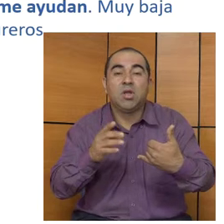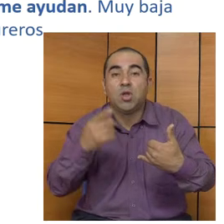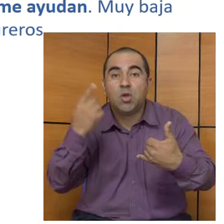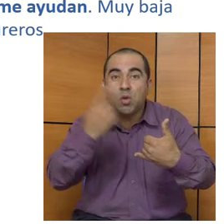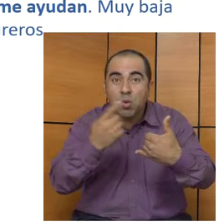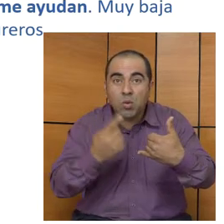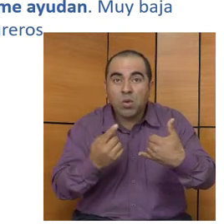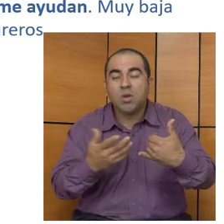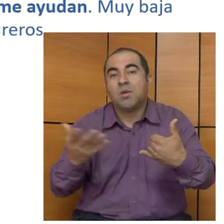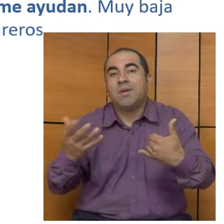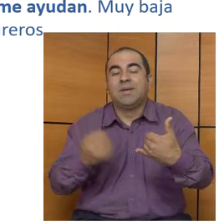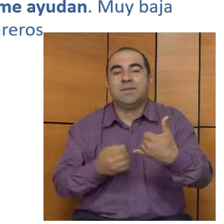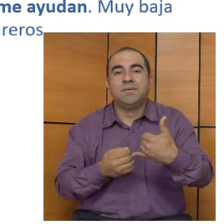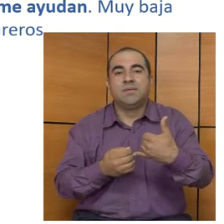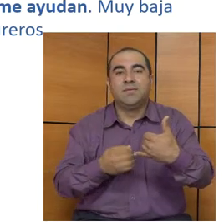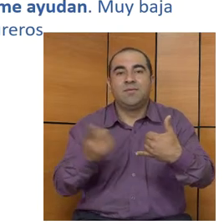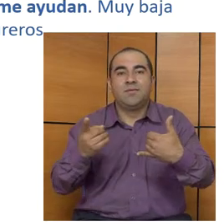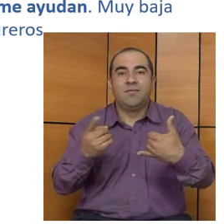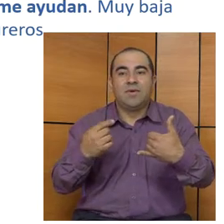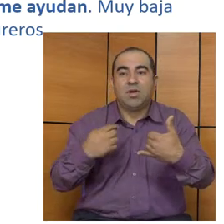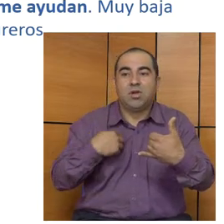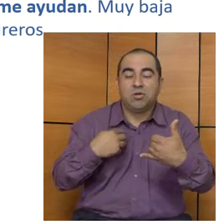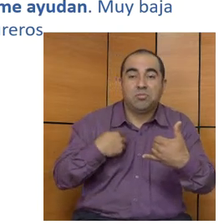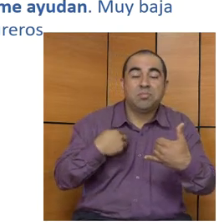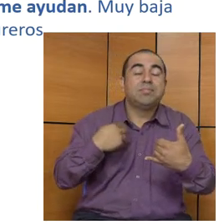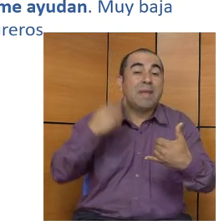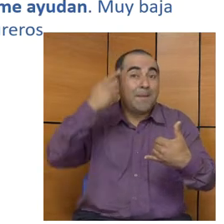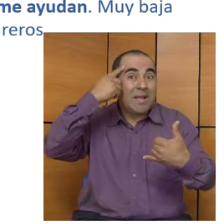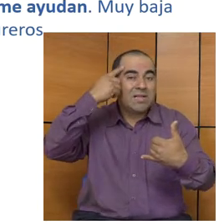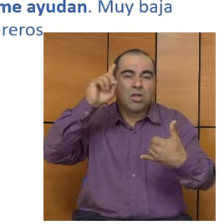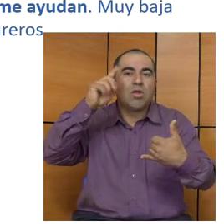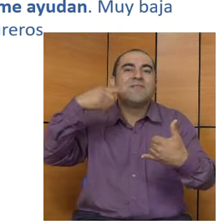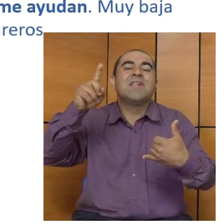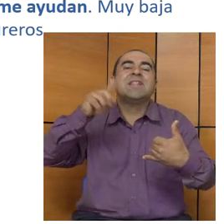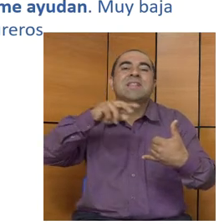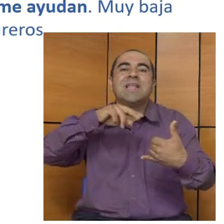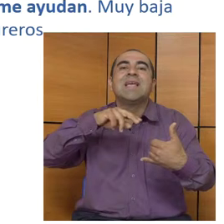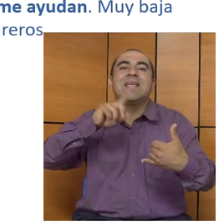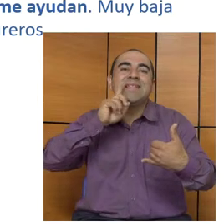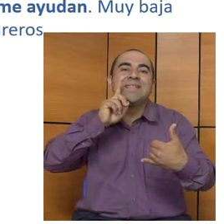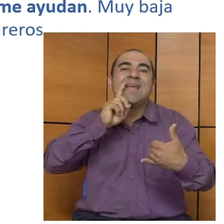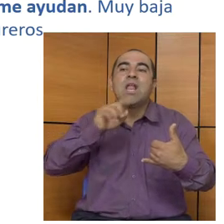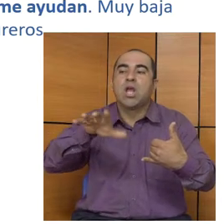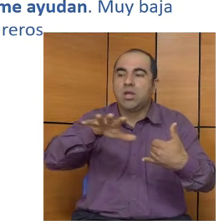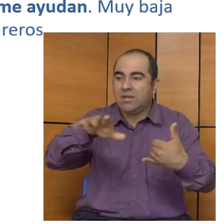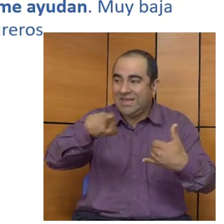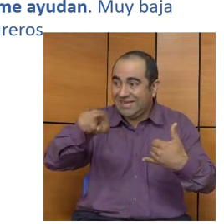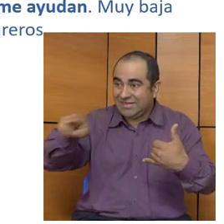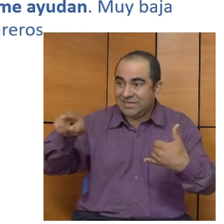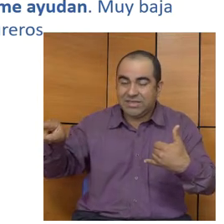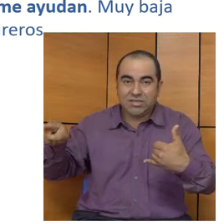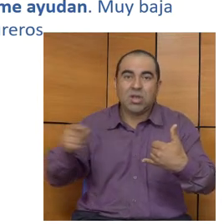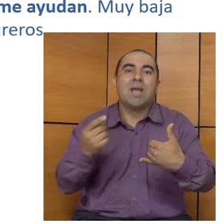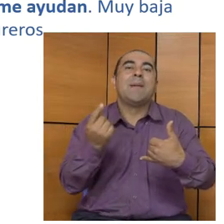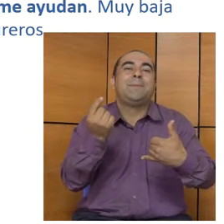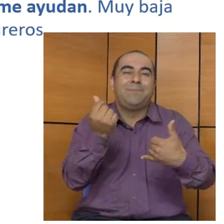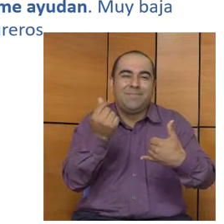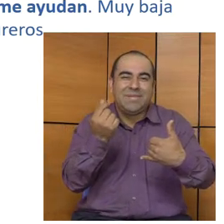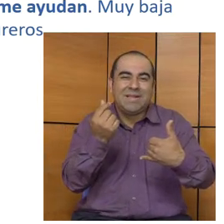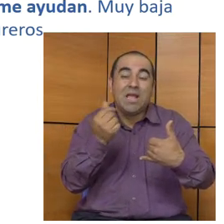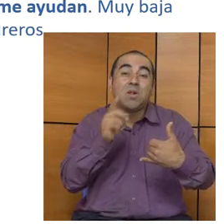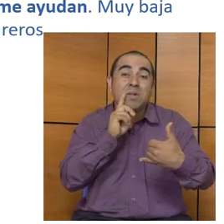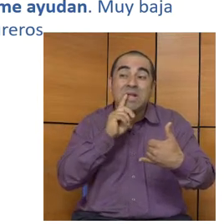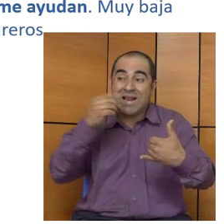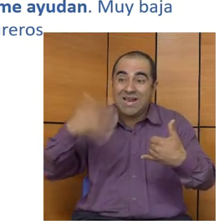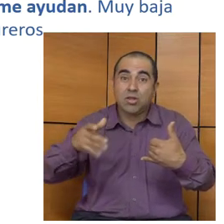de una cuestión de forma de pensar, sino aquí hay grandes implicaciones económicas a la